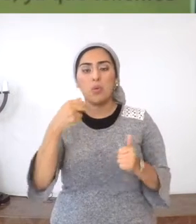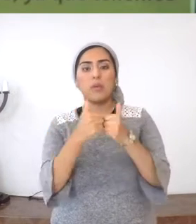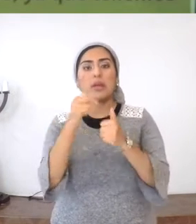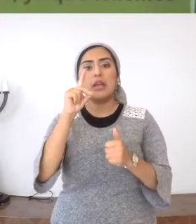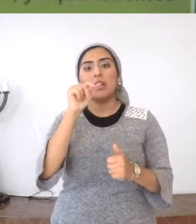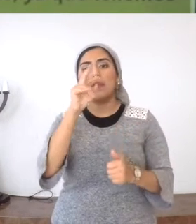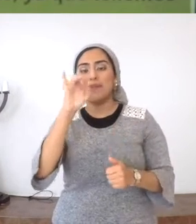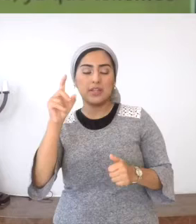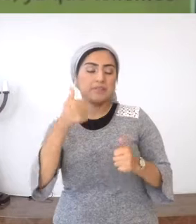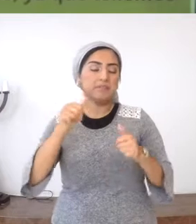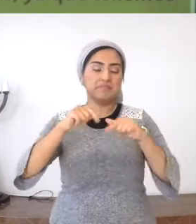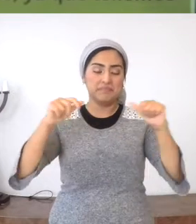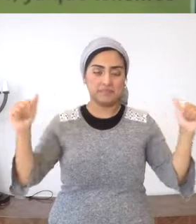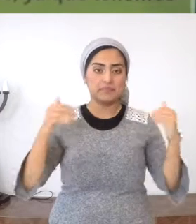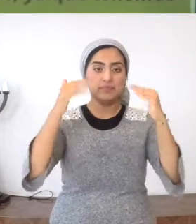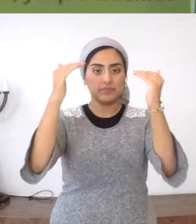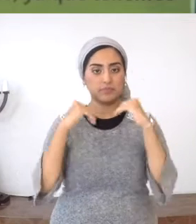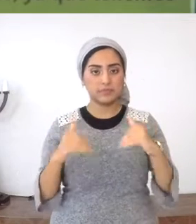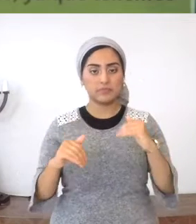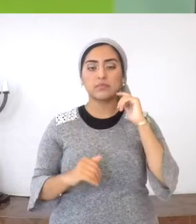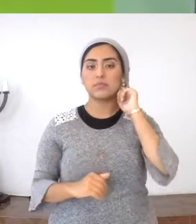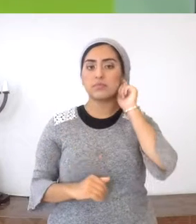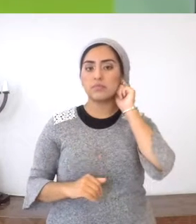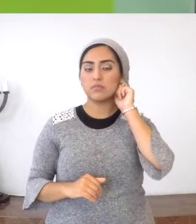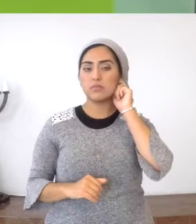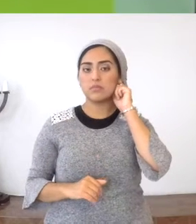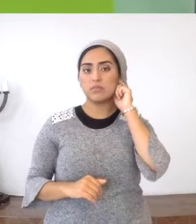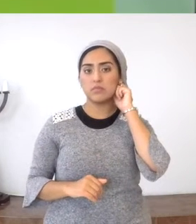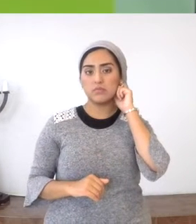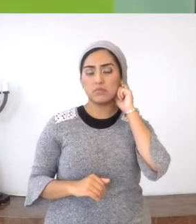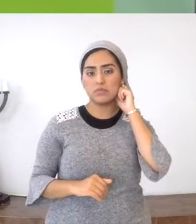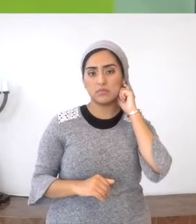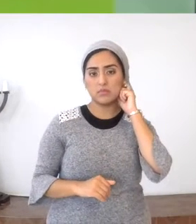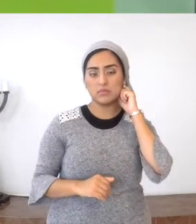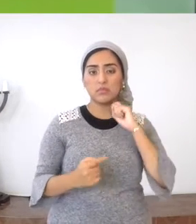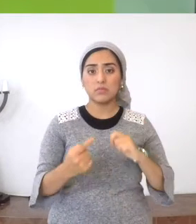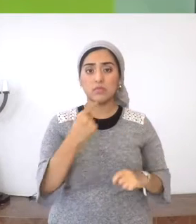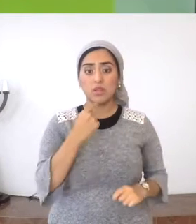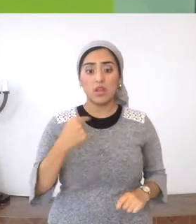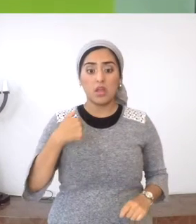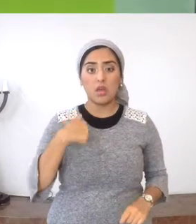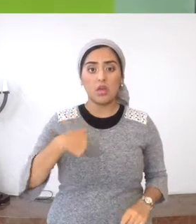Con Adán Con Noé Con David Etcétera Etcétera Seguimos